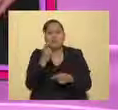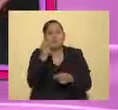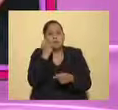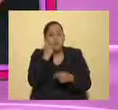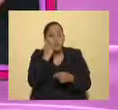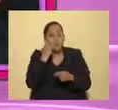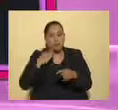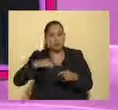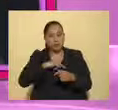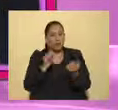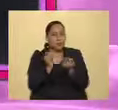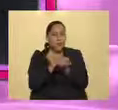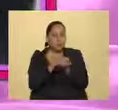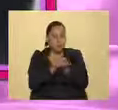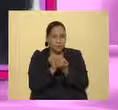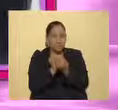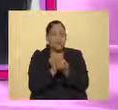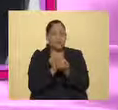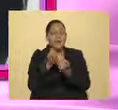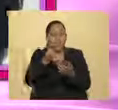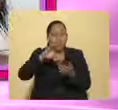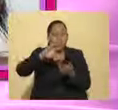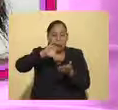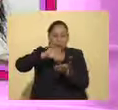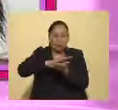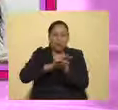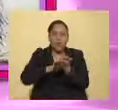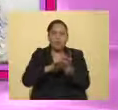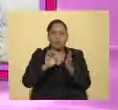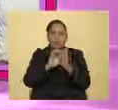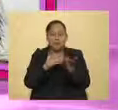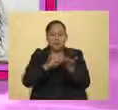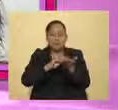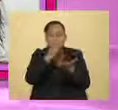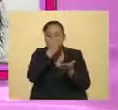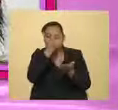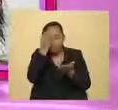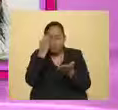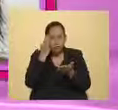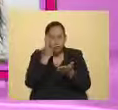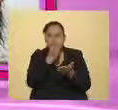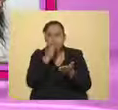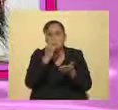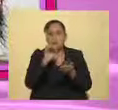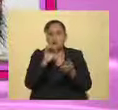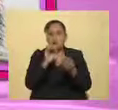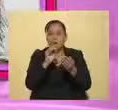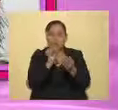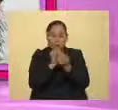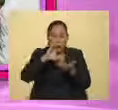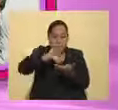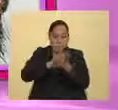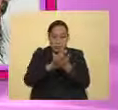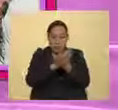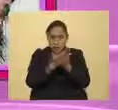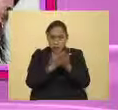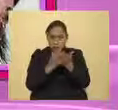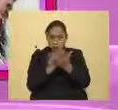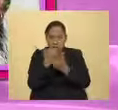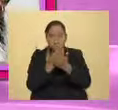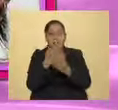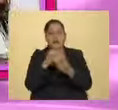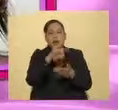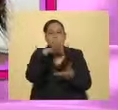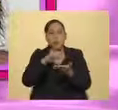tampoco nosotros, cuando aplicamos un suero o una base o una crema de día, empezamos por una zona